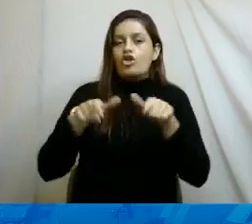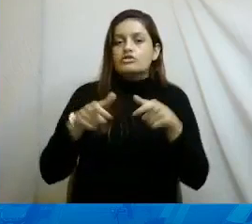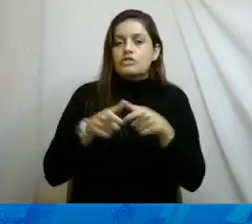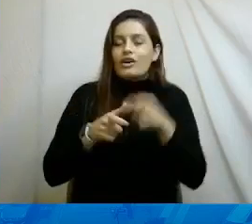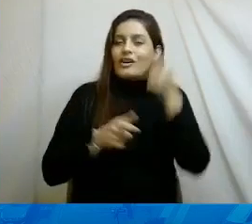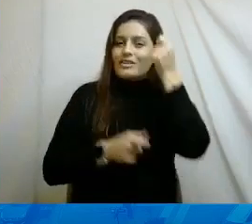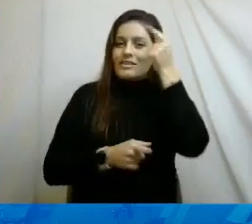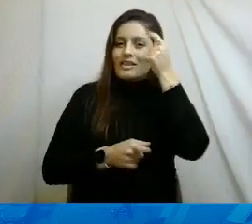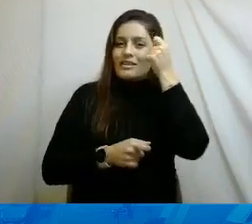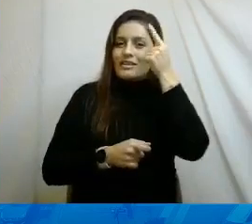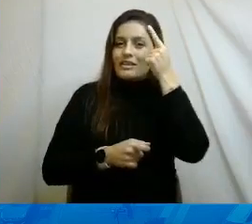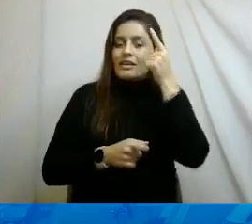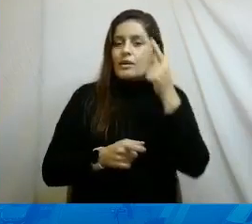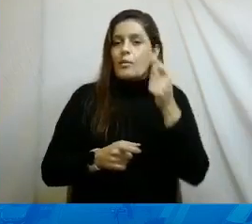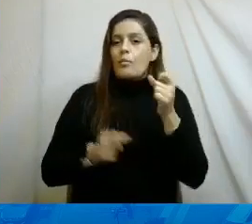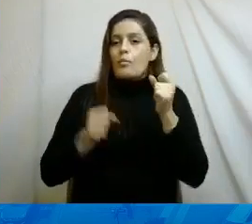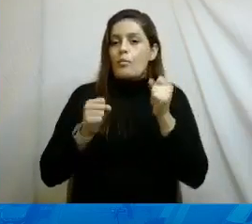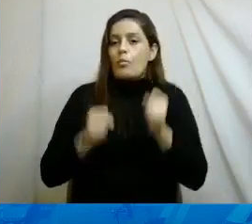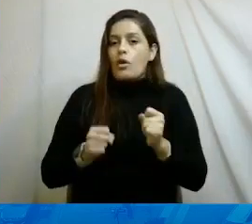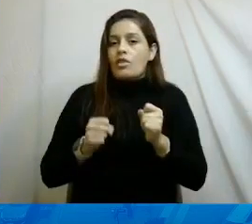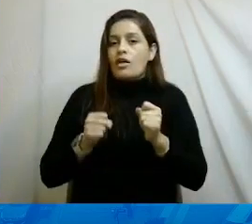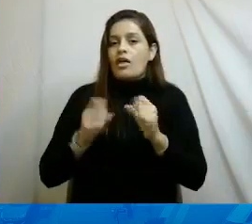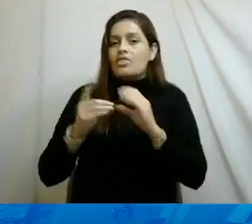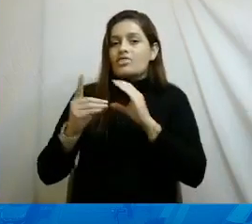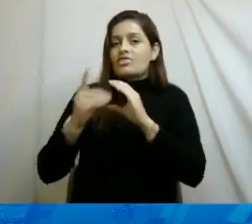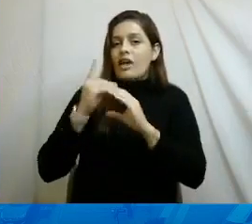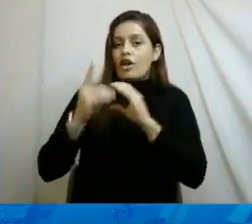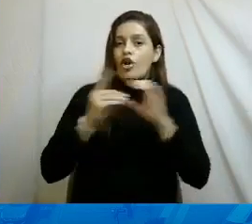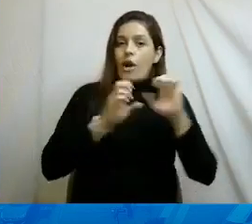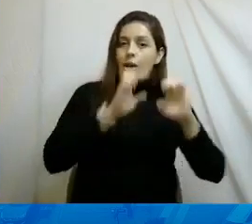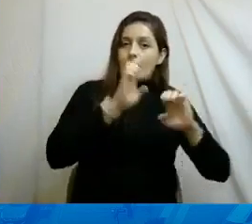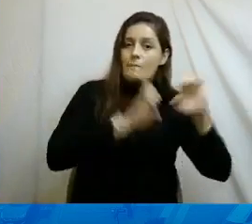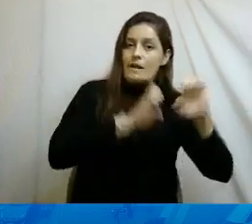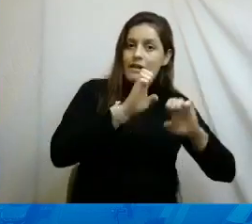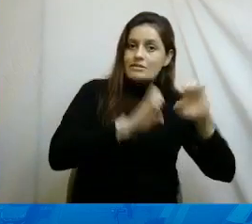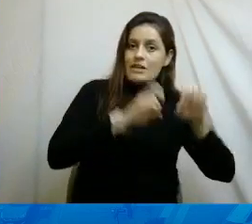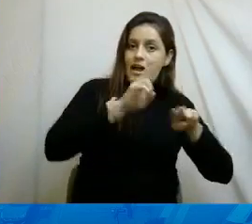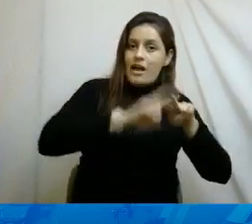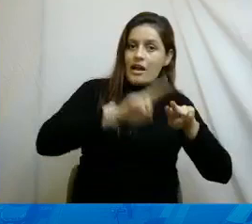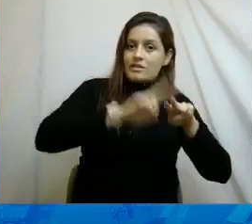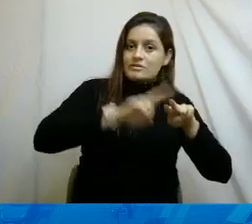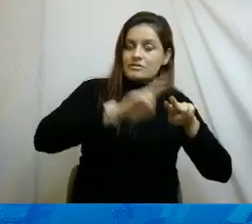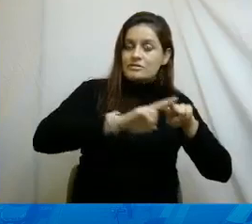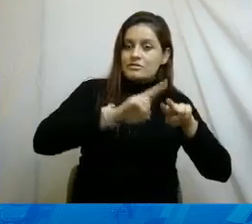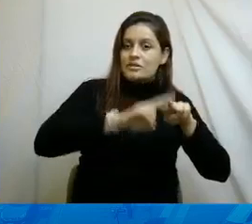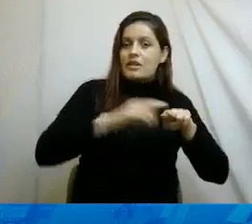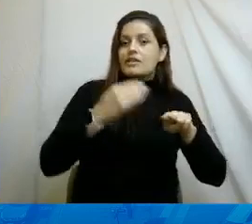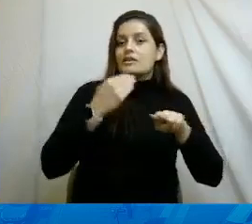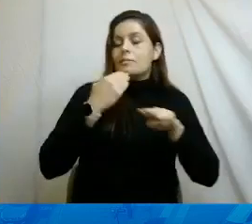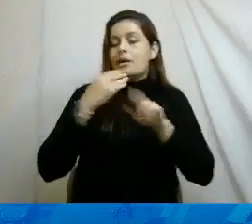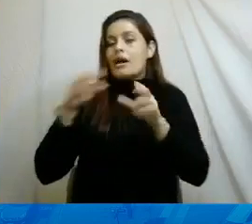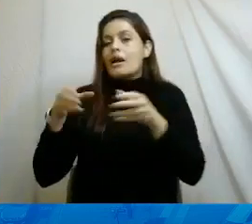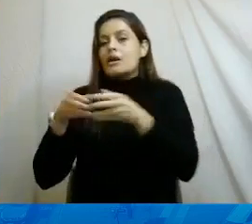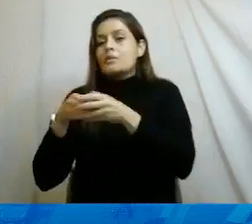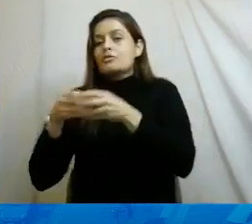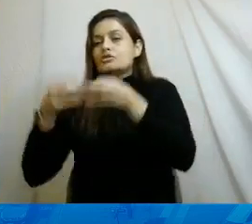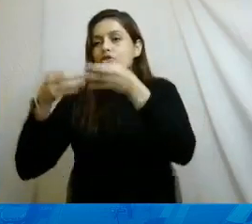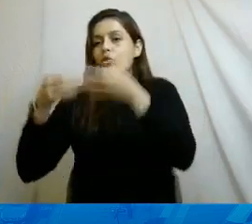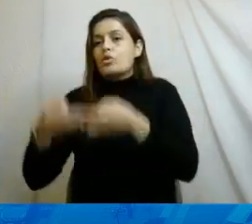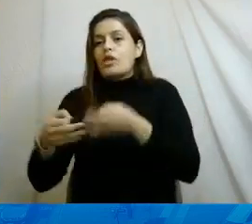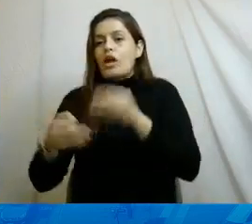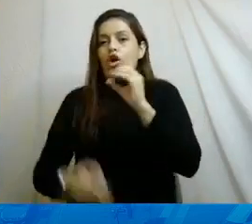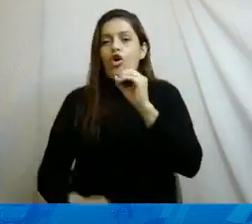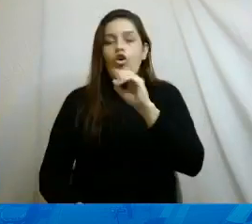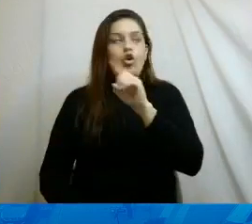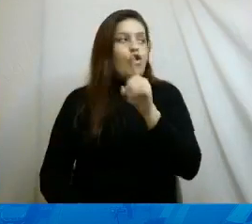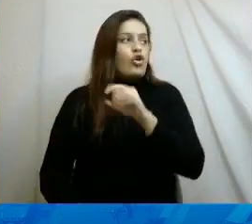algo que podemos mejorar es el diálogo entre la empresa que está desarrollando los trabajos y el equipo de seguridad con el director Osiris